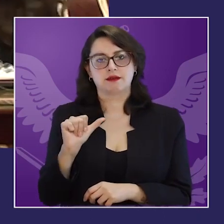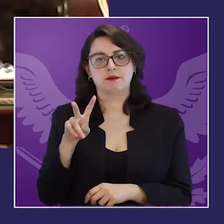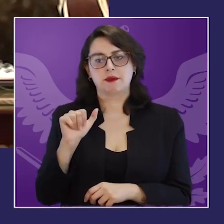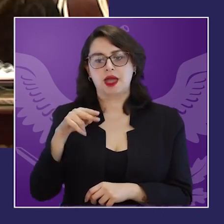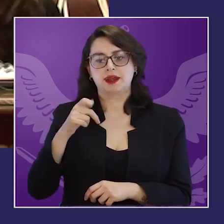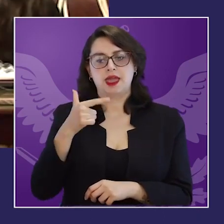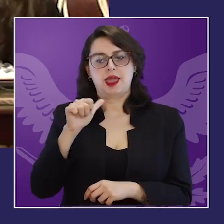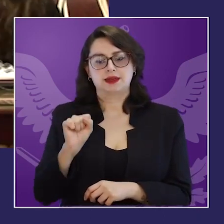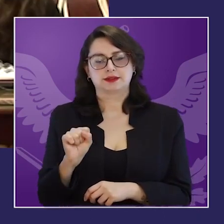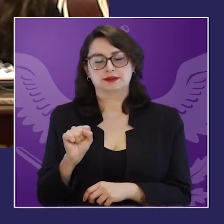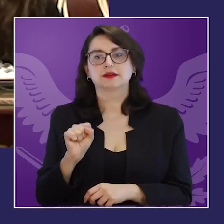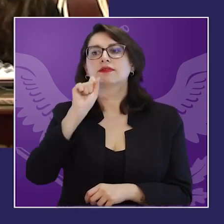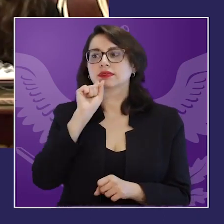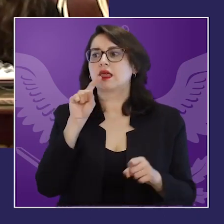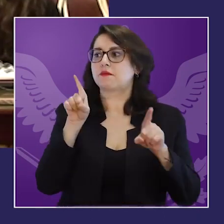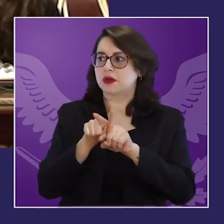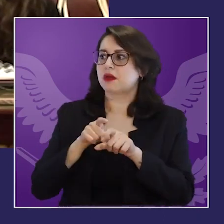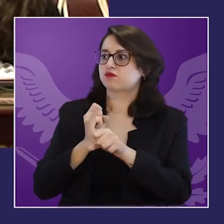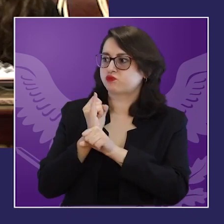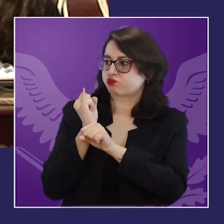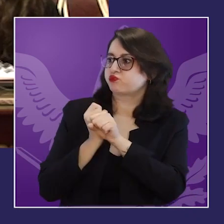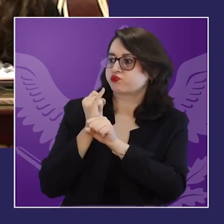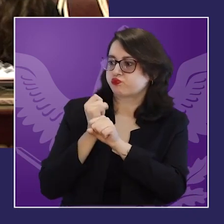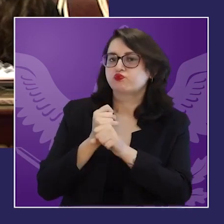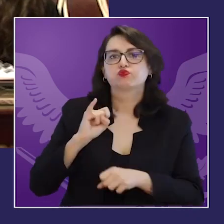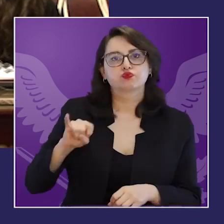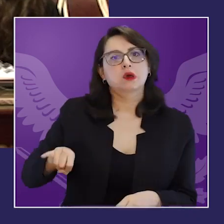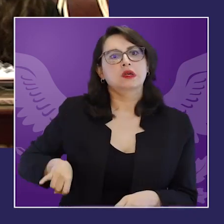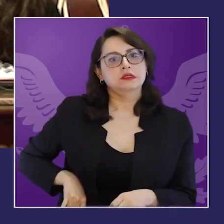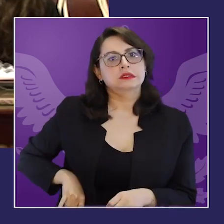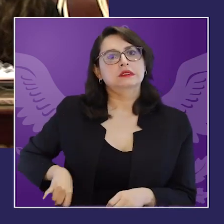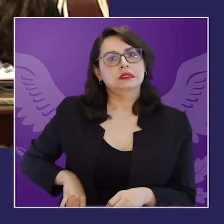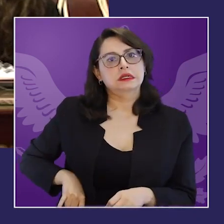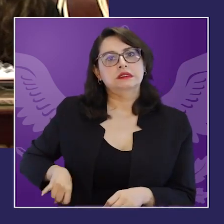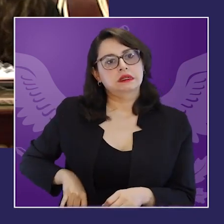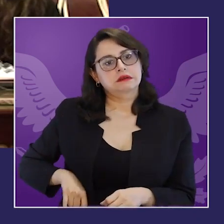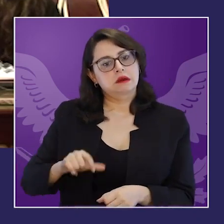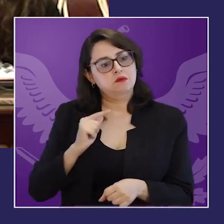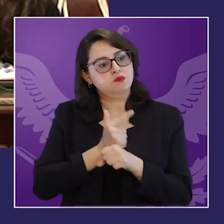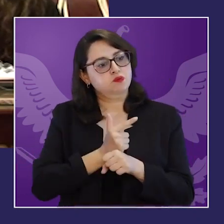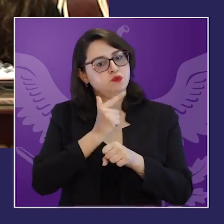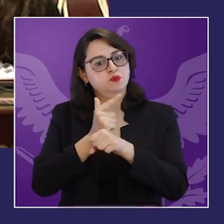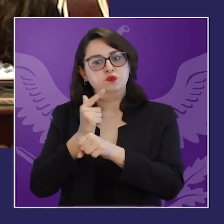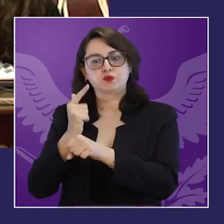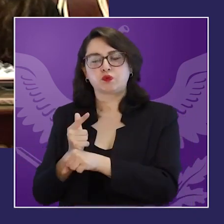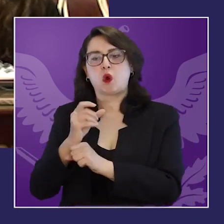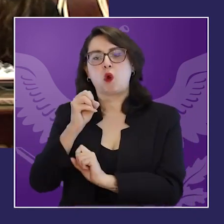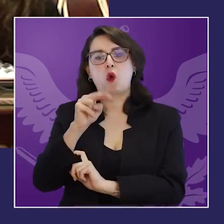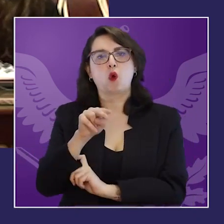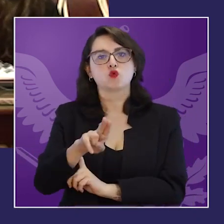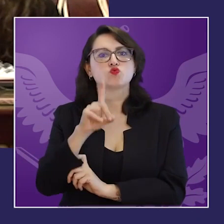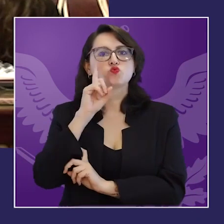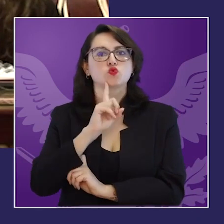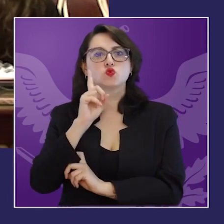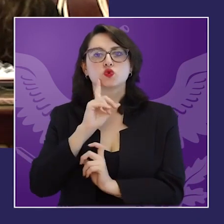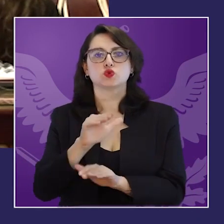otra especialista en temas de reparación, Fernanda Vanegas, que estaría también levantando algunos hallazgos de